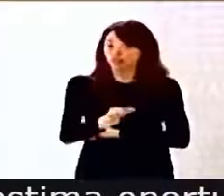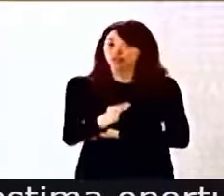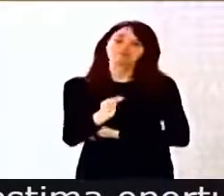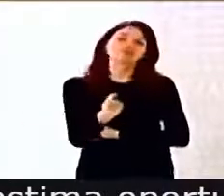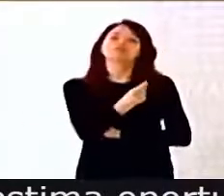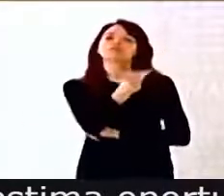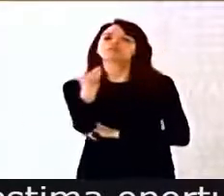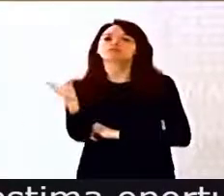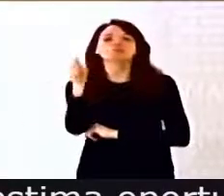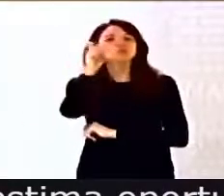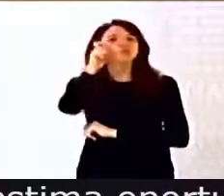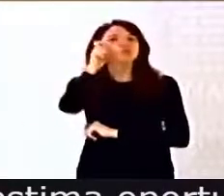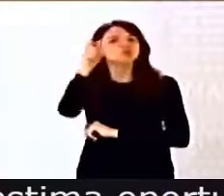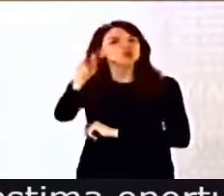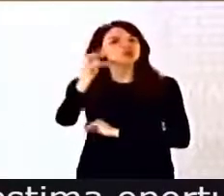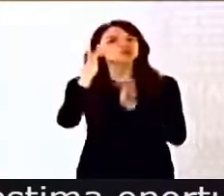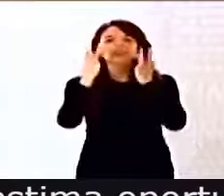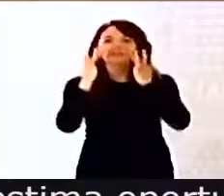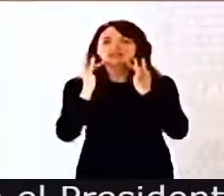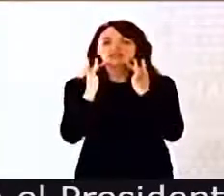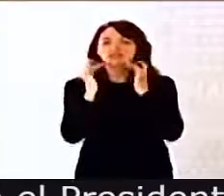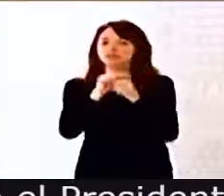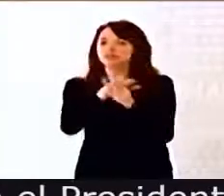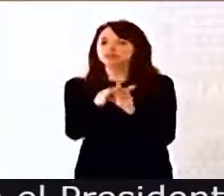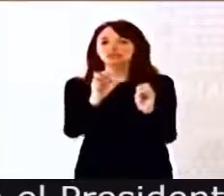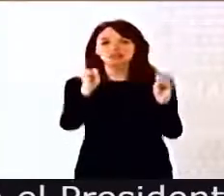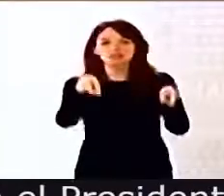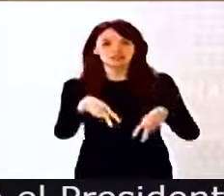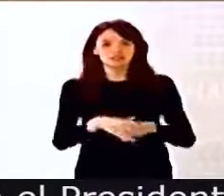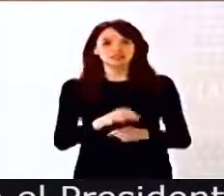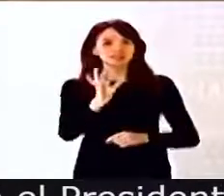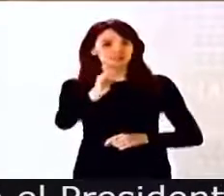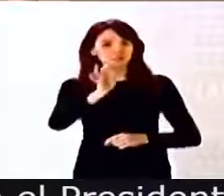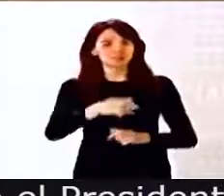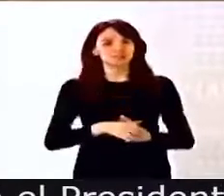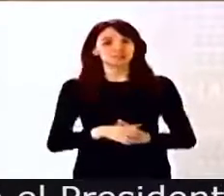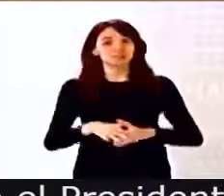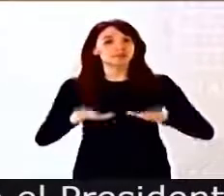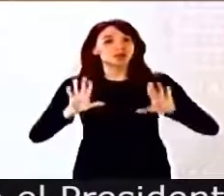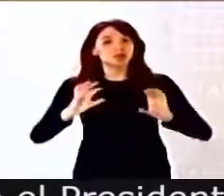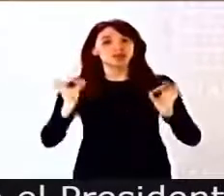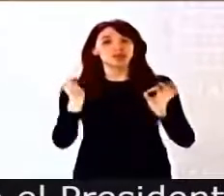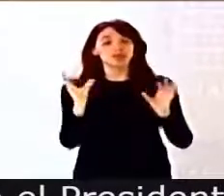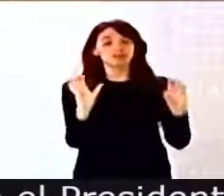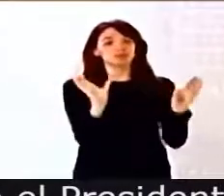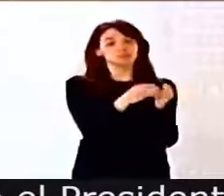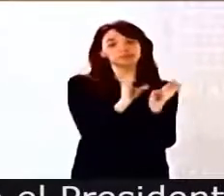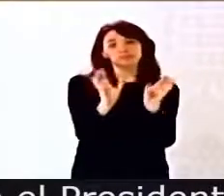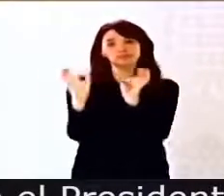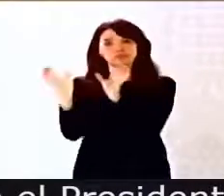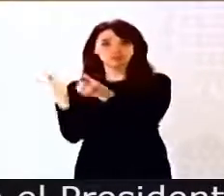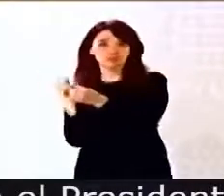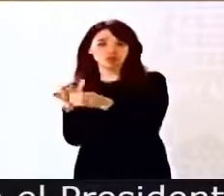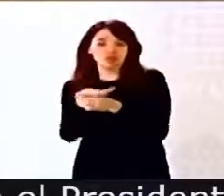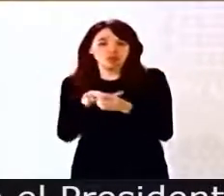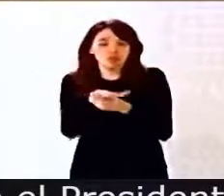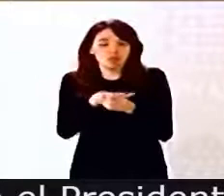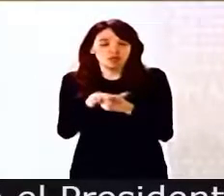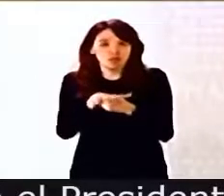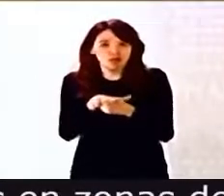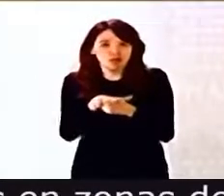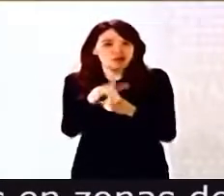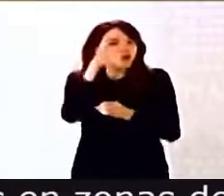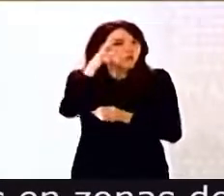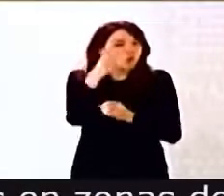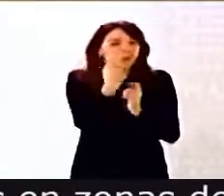esa cantidad de municipios que están libres pero tenemos que agruparlos al menos en zonas de salud. No podemos hacerlo municipio a